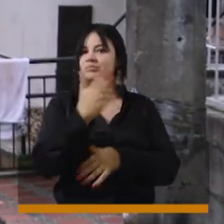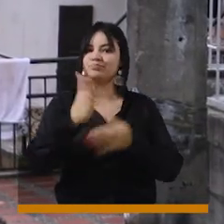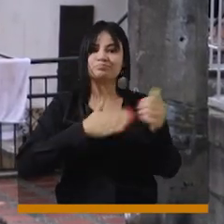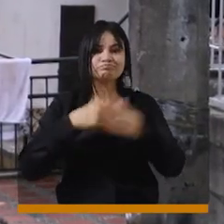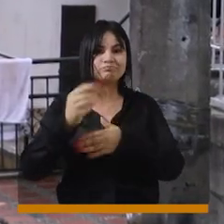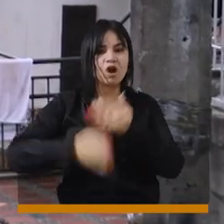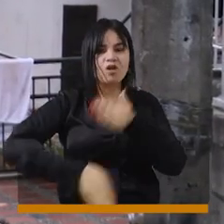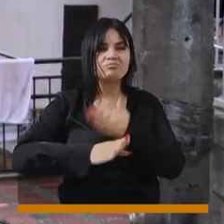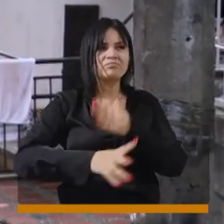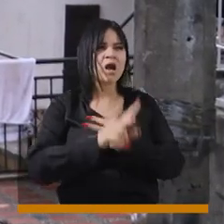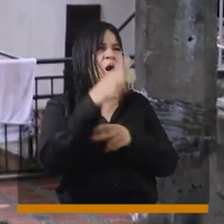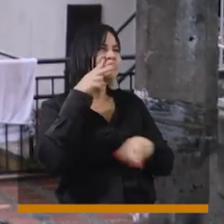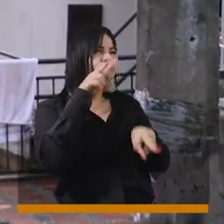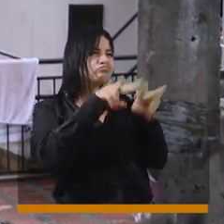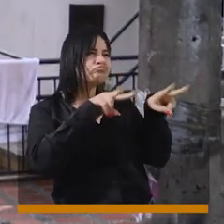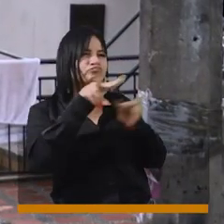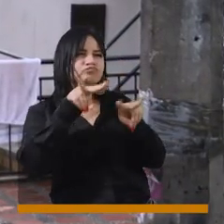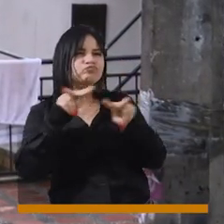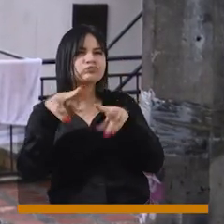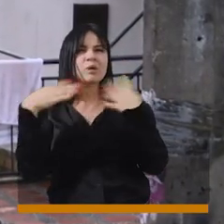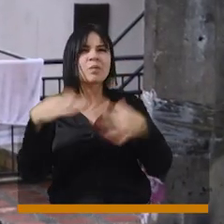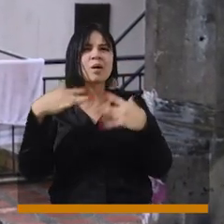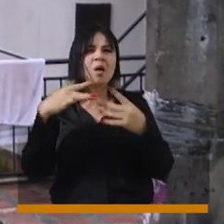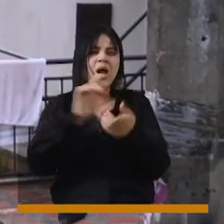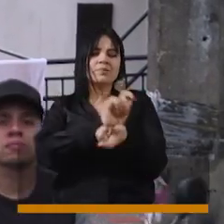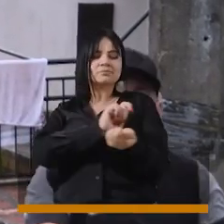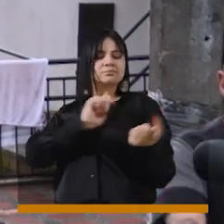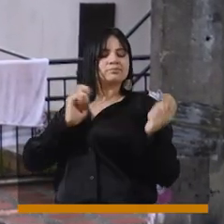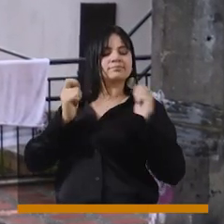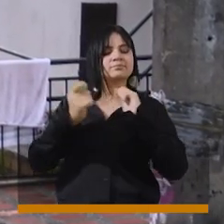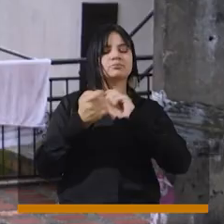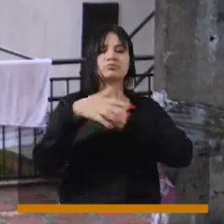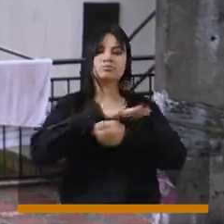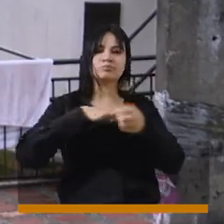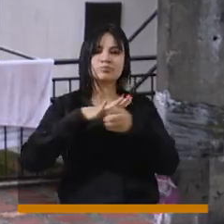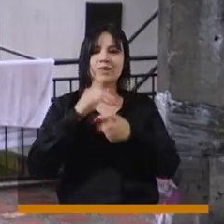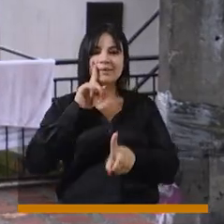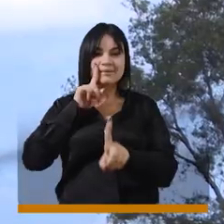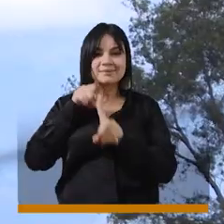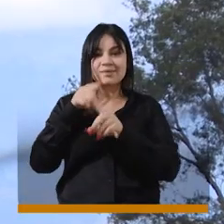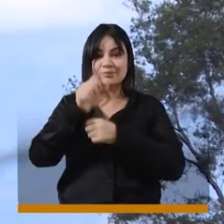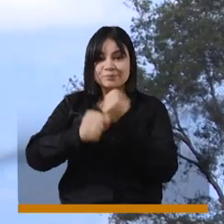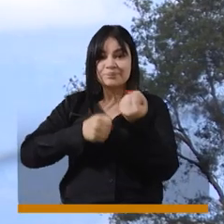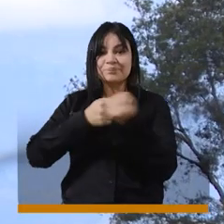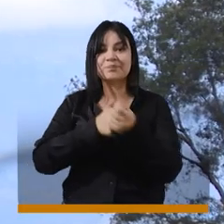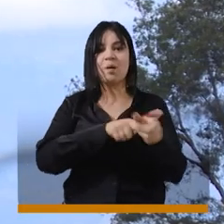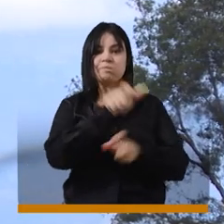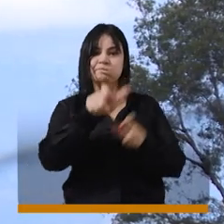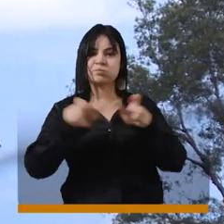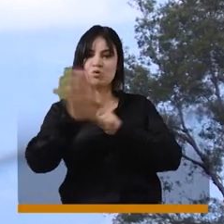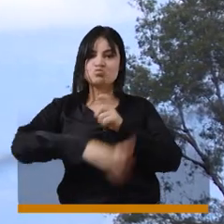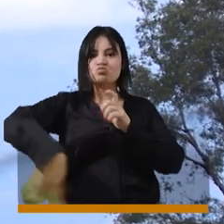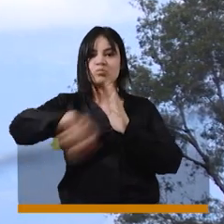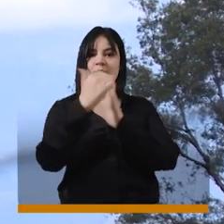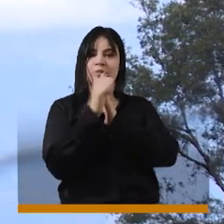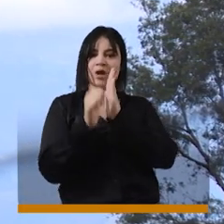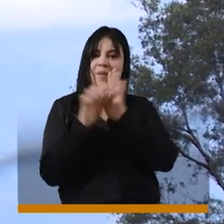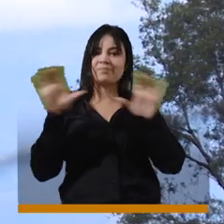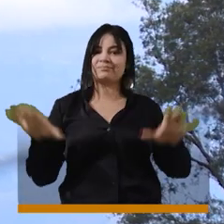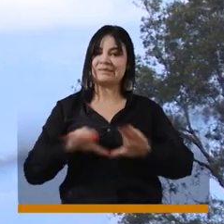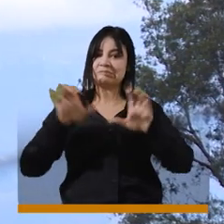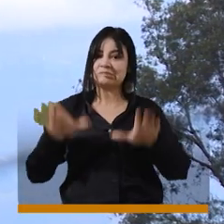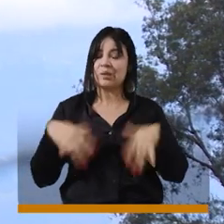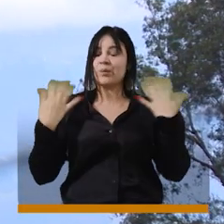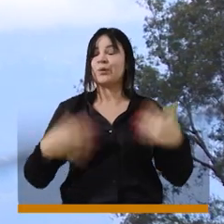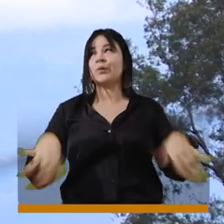sigan yendo a los barrios a mirar cómo pueden ellos mismos transformar los barrios, apoyando a la gente para las actividades y los programas que tiene